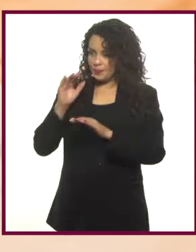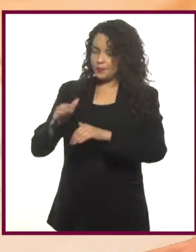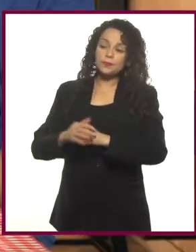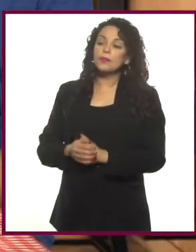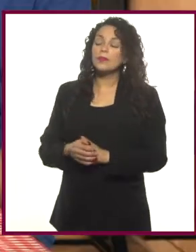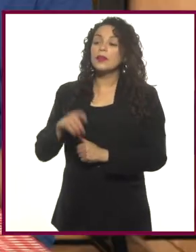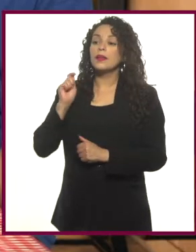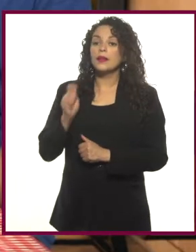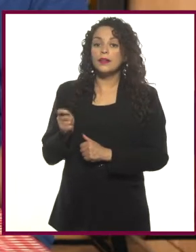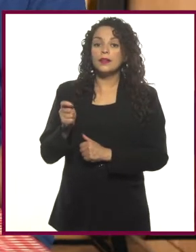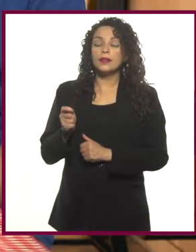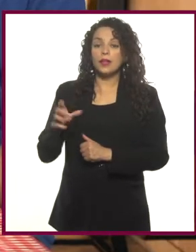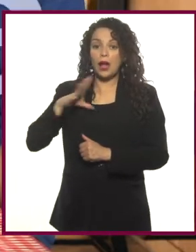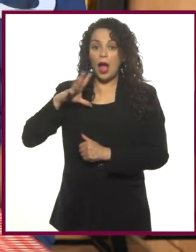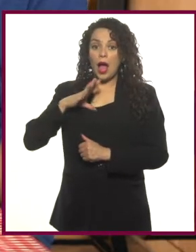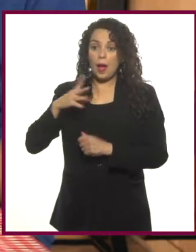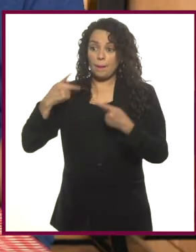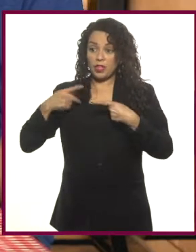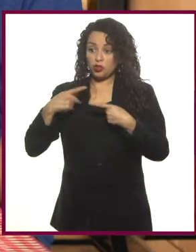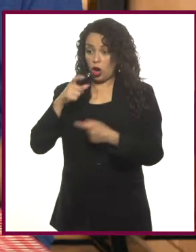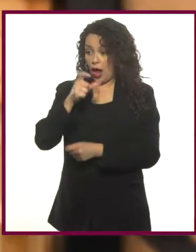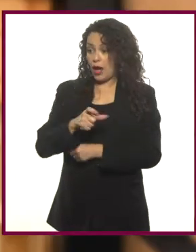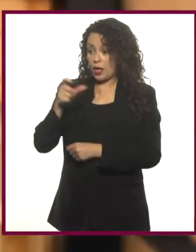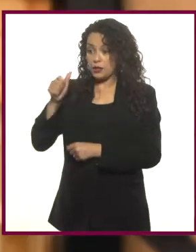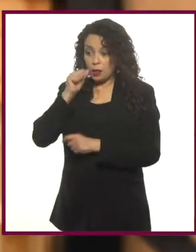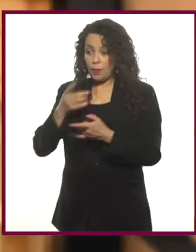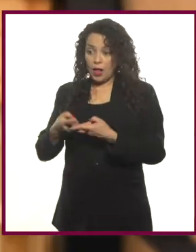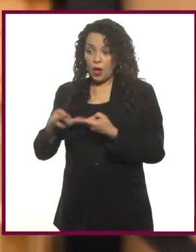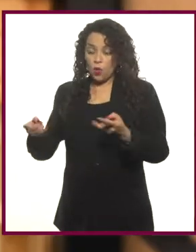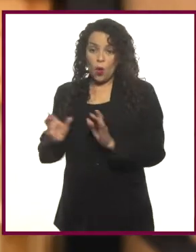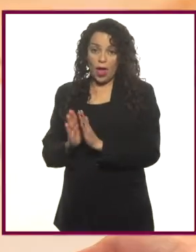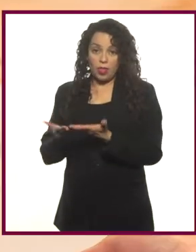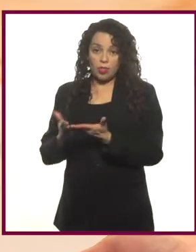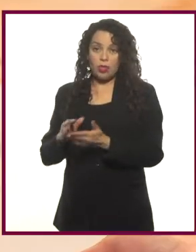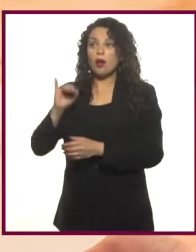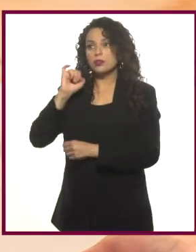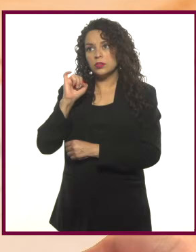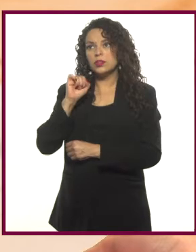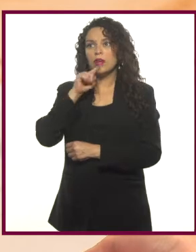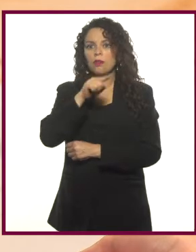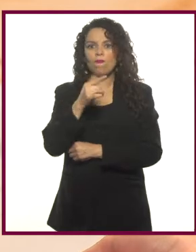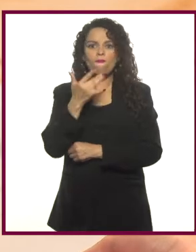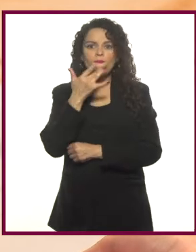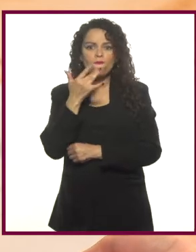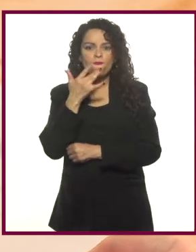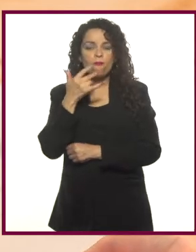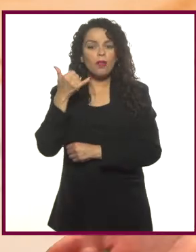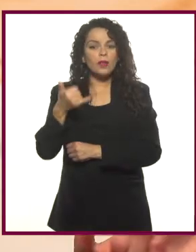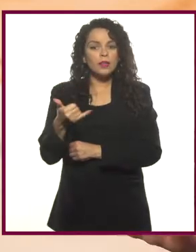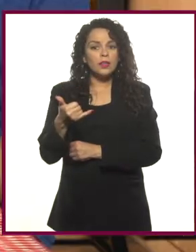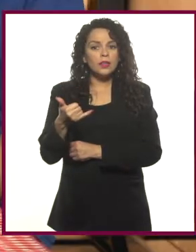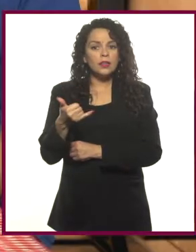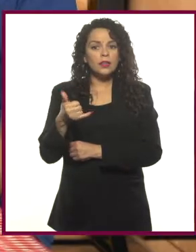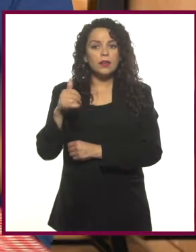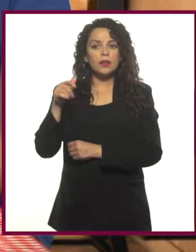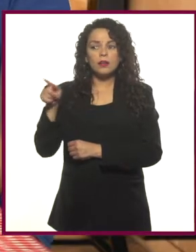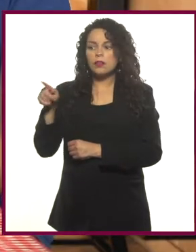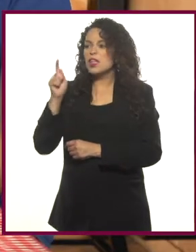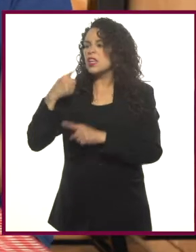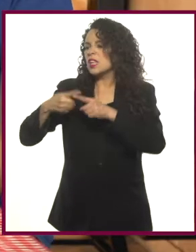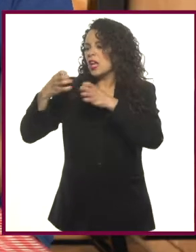Mira, un cuento tiene siempre personajes. ¿Este los tiene? Claro, el dinosaurio